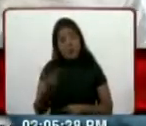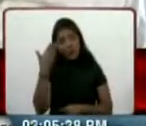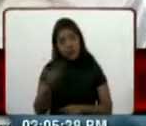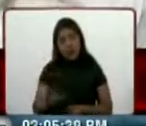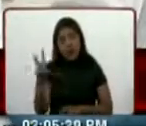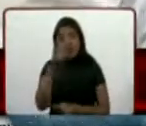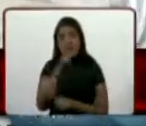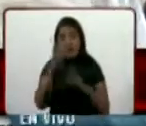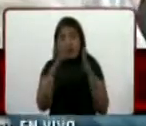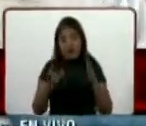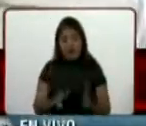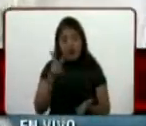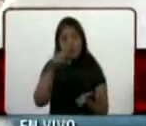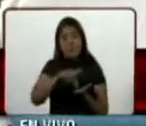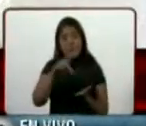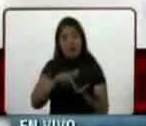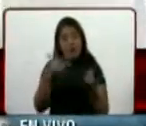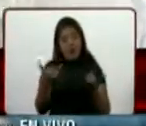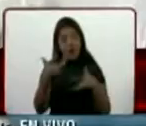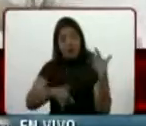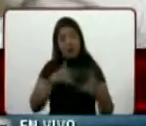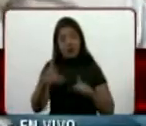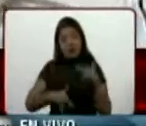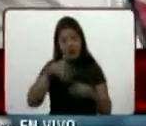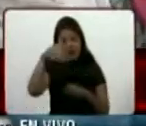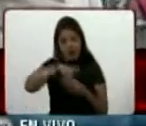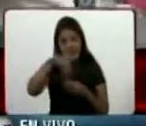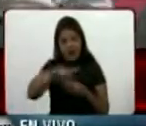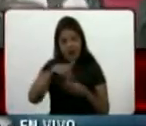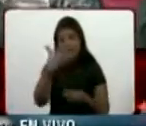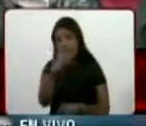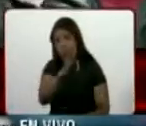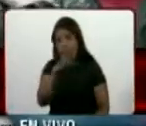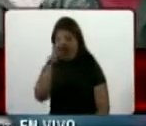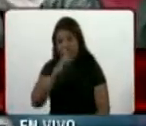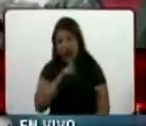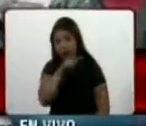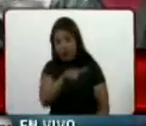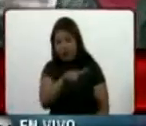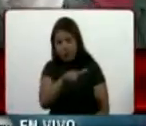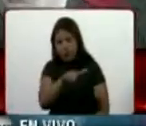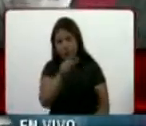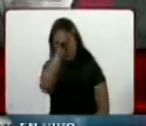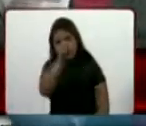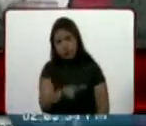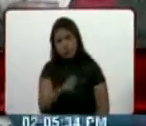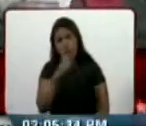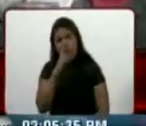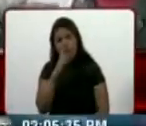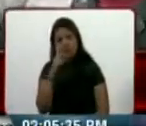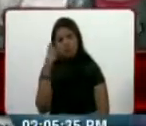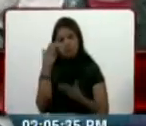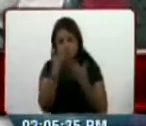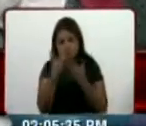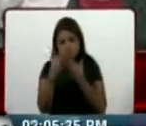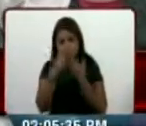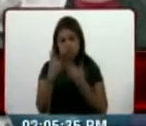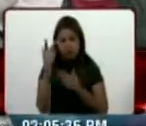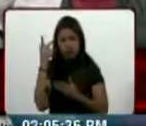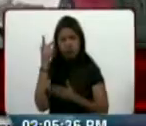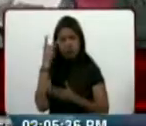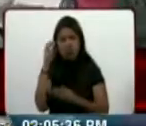venezolanos participen en esta jornada electoral. 50 años tiene Nicolás Maduro, un hombre formado políticamente,